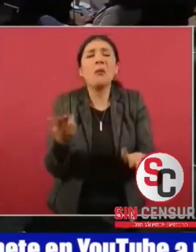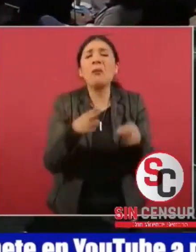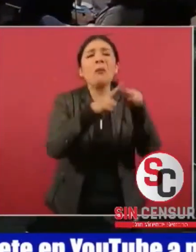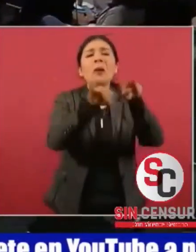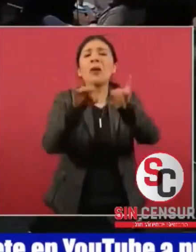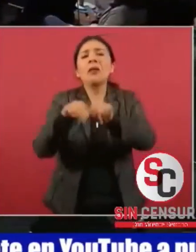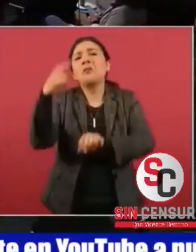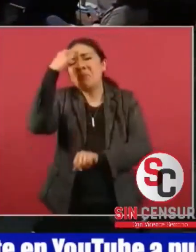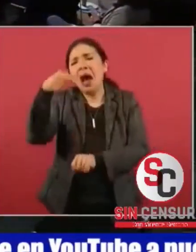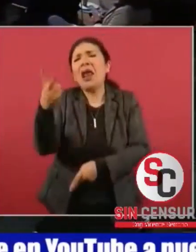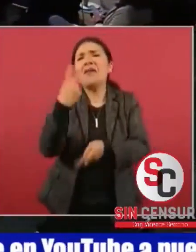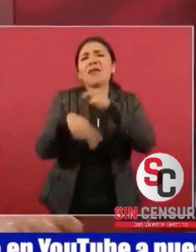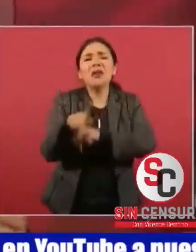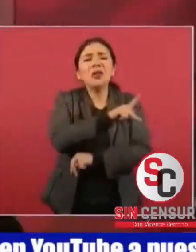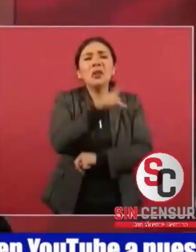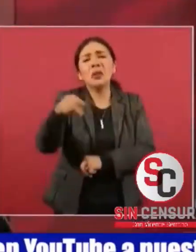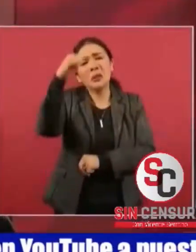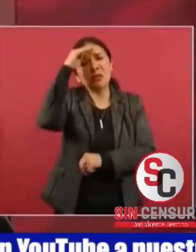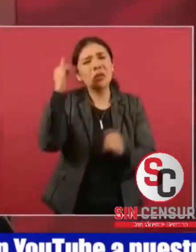Es